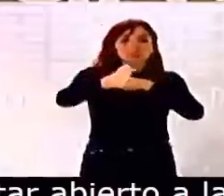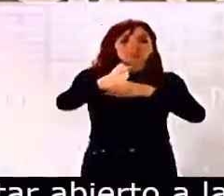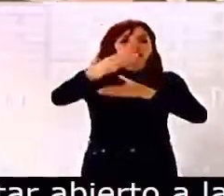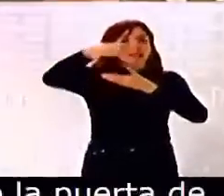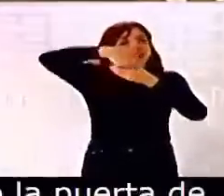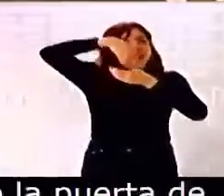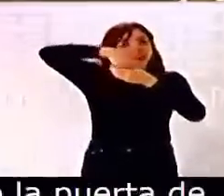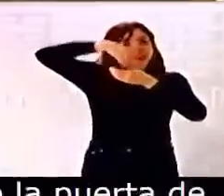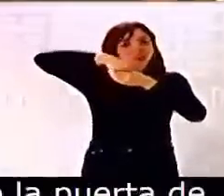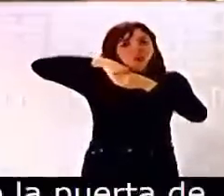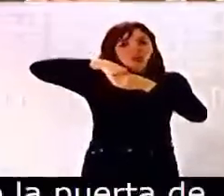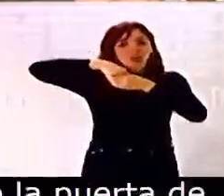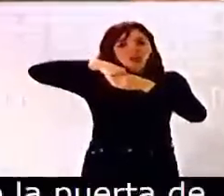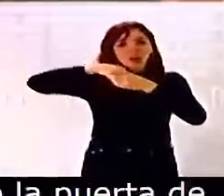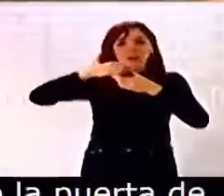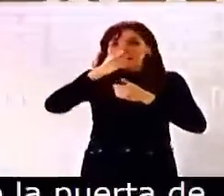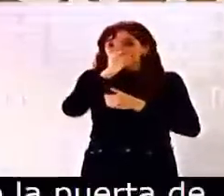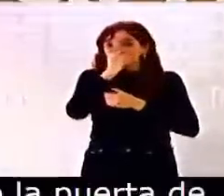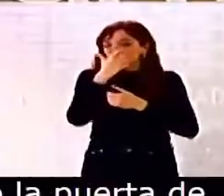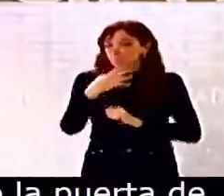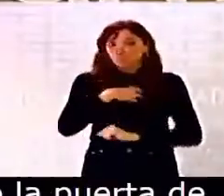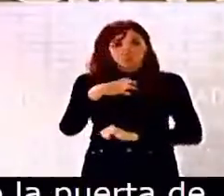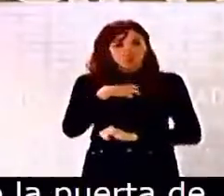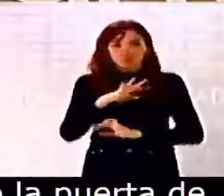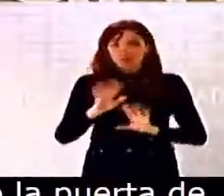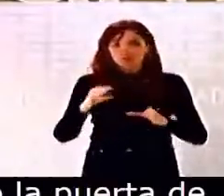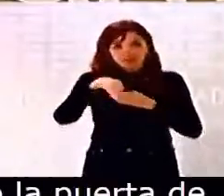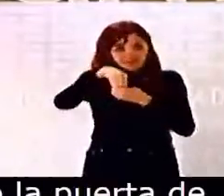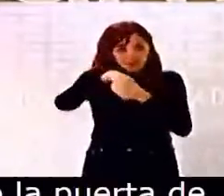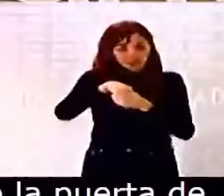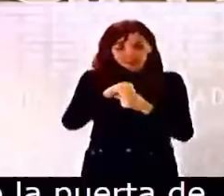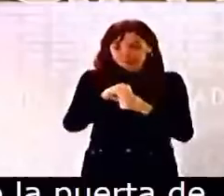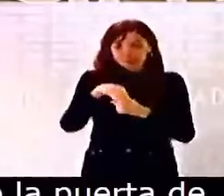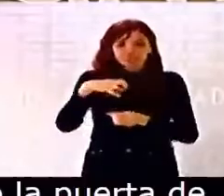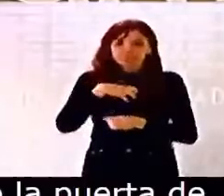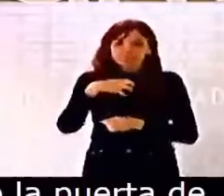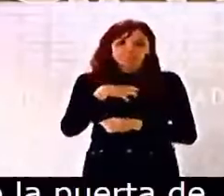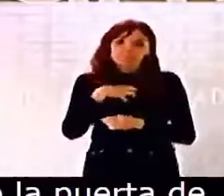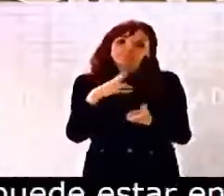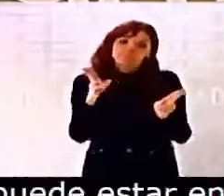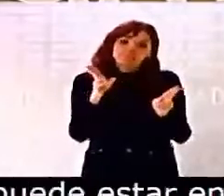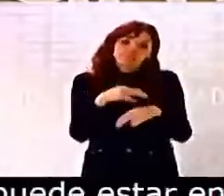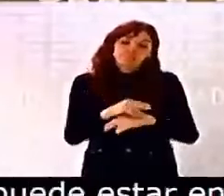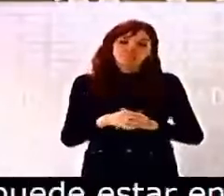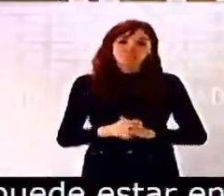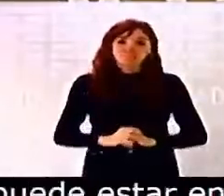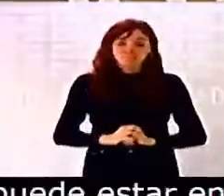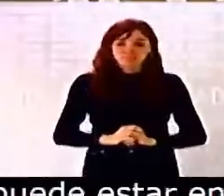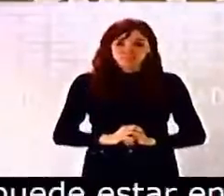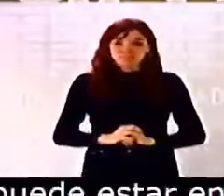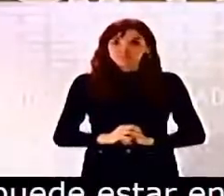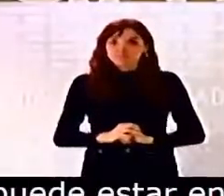dentro, no puede estar en un interior, porque si no, no se puede abrir.